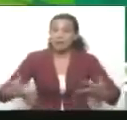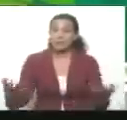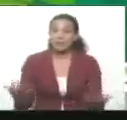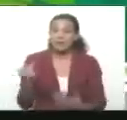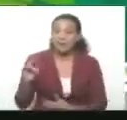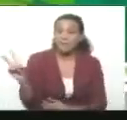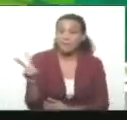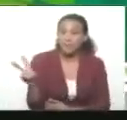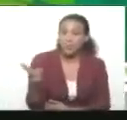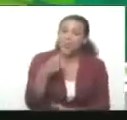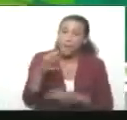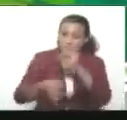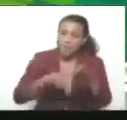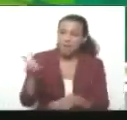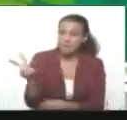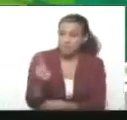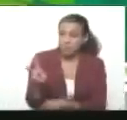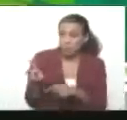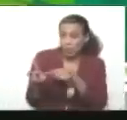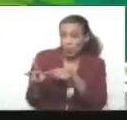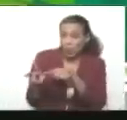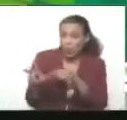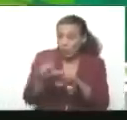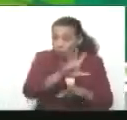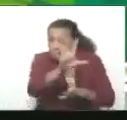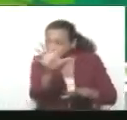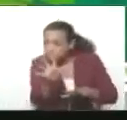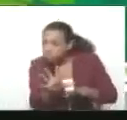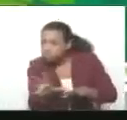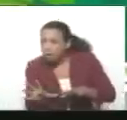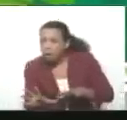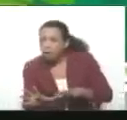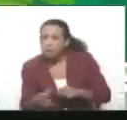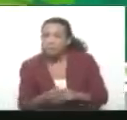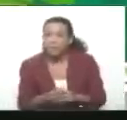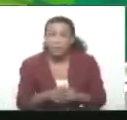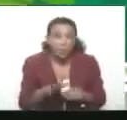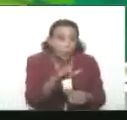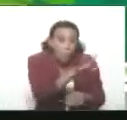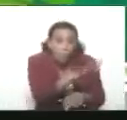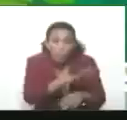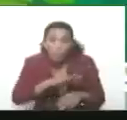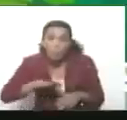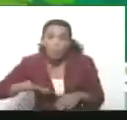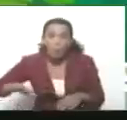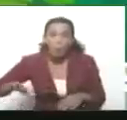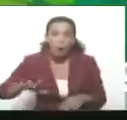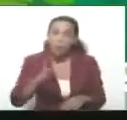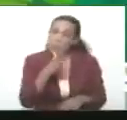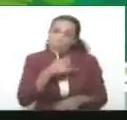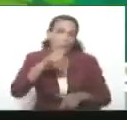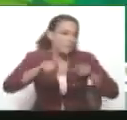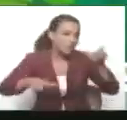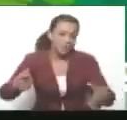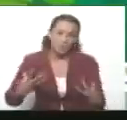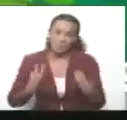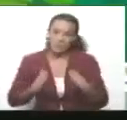riquezas y es una zona no habitada